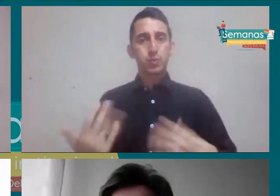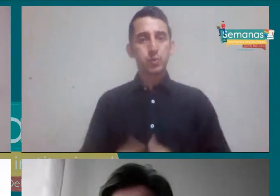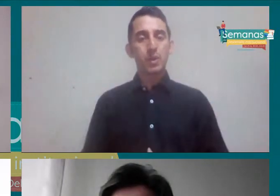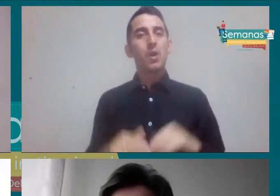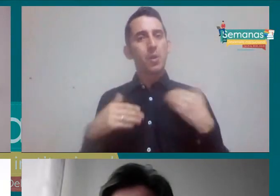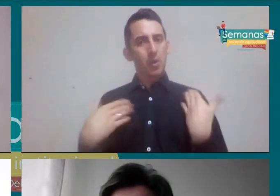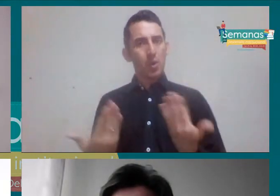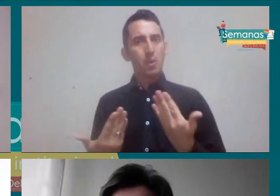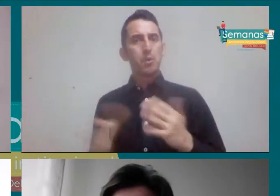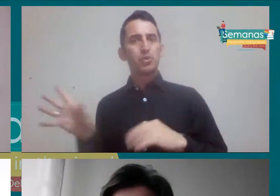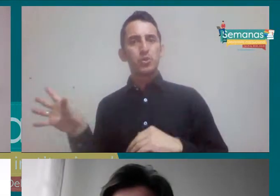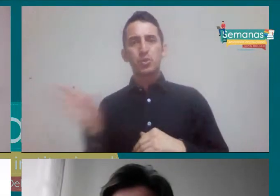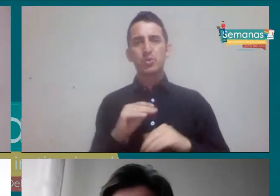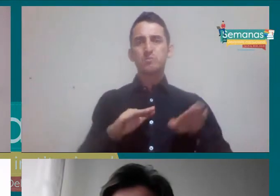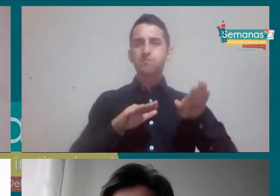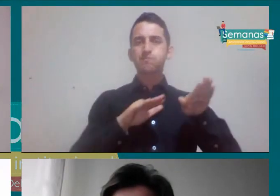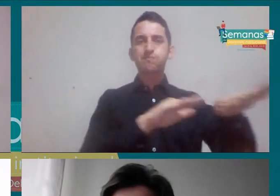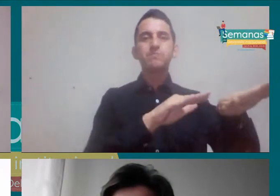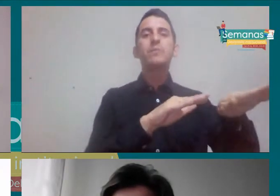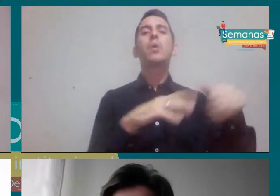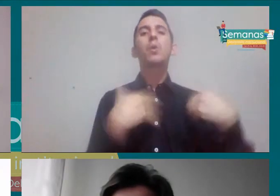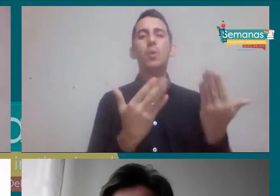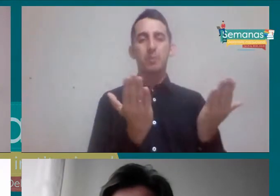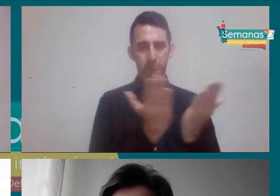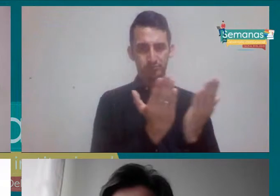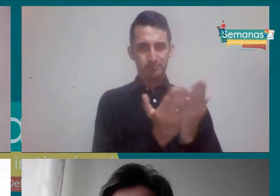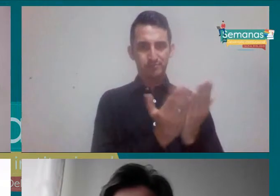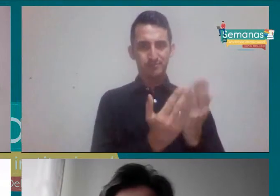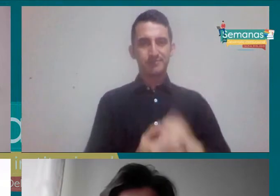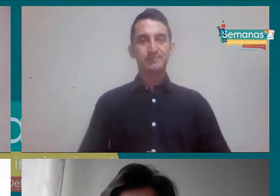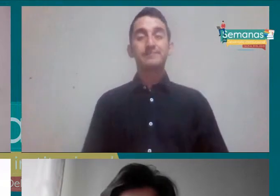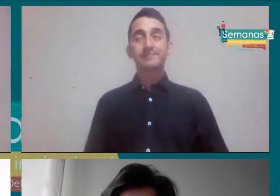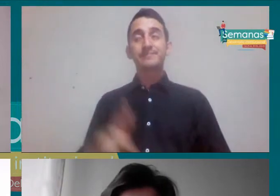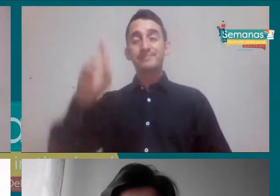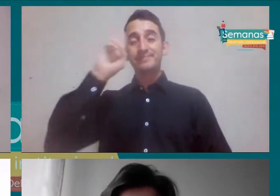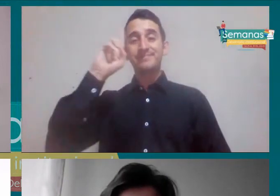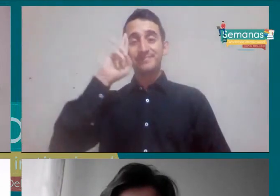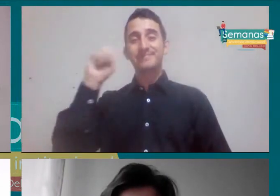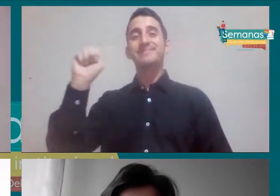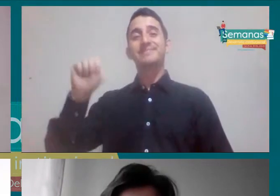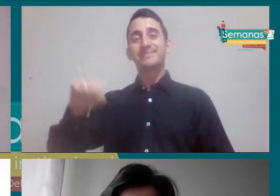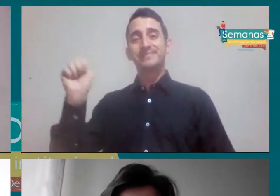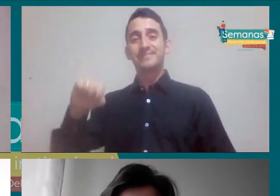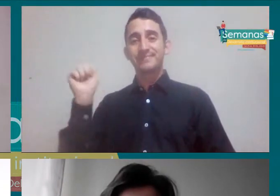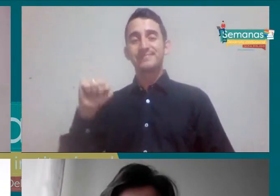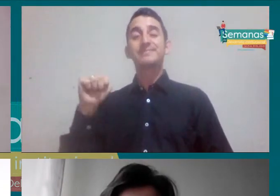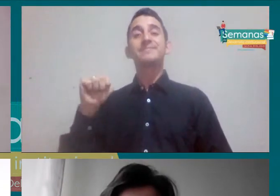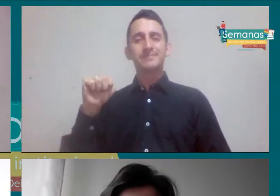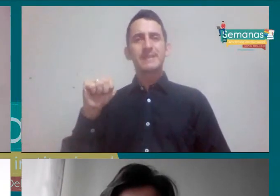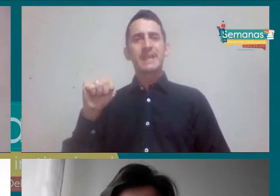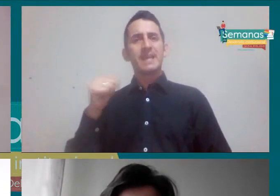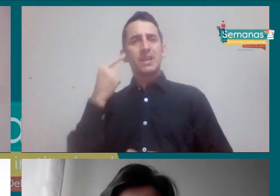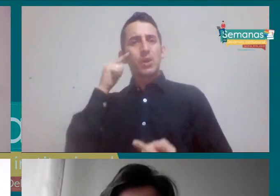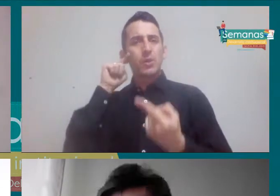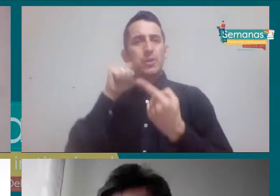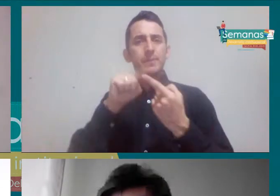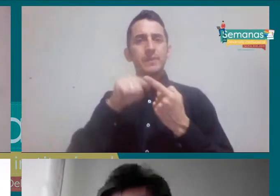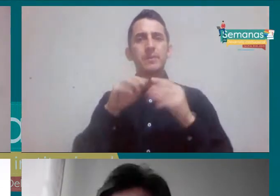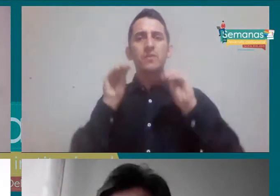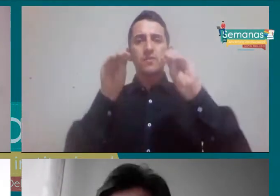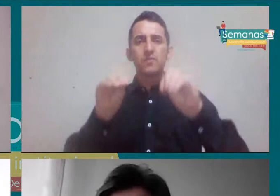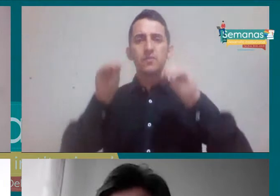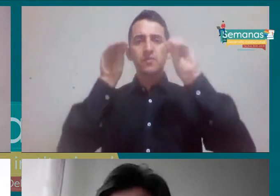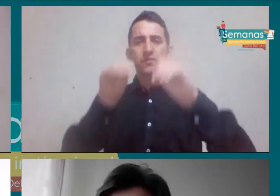educación de Colombia. Gracias, Fabricio. Sabemos que sí, sabemos que siempre preocupados por la formación de nuevos líderes, de